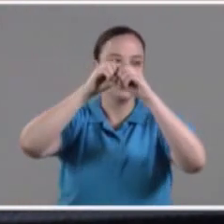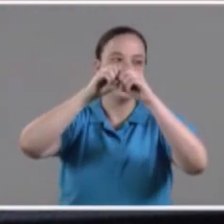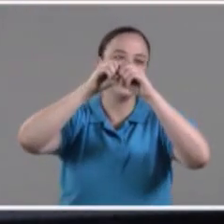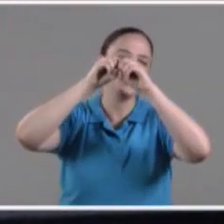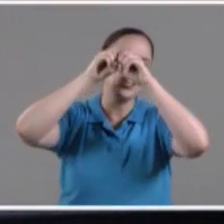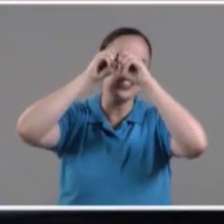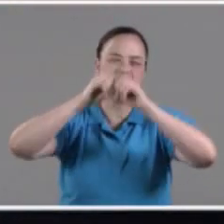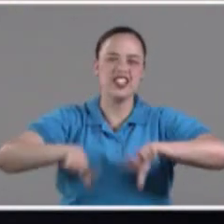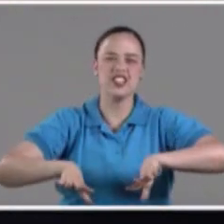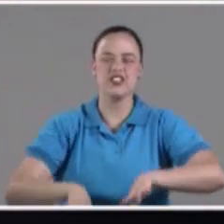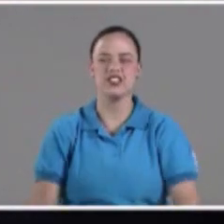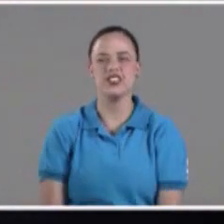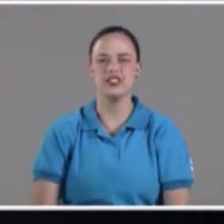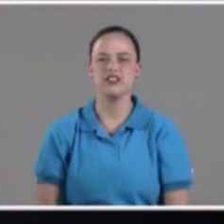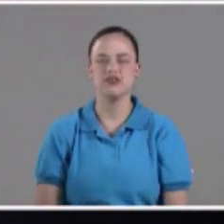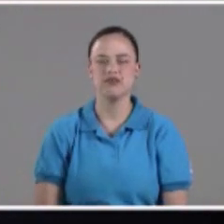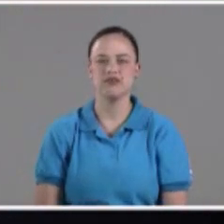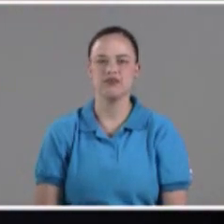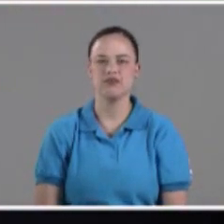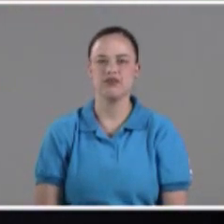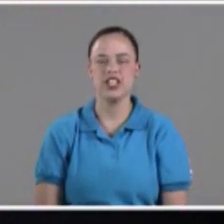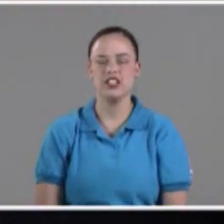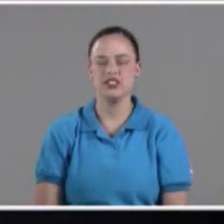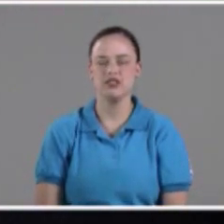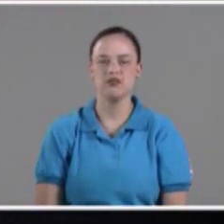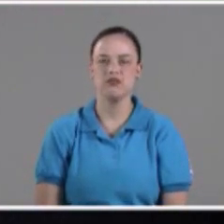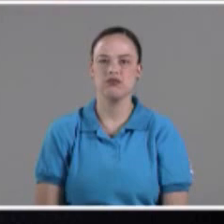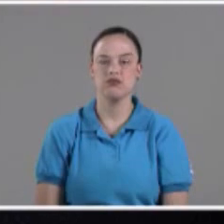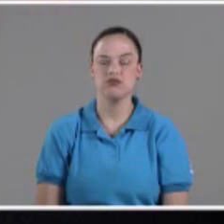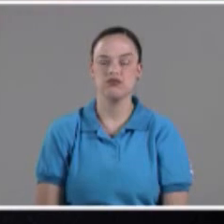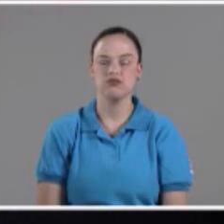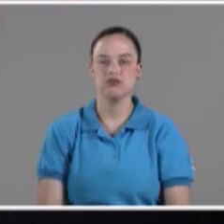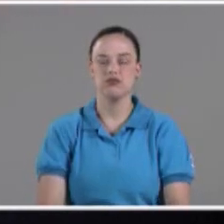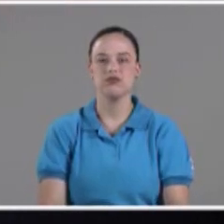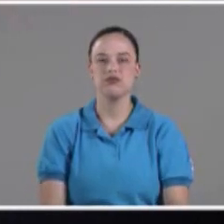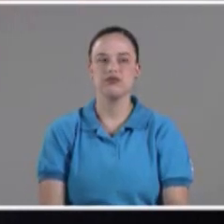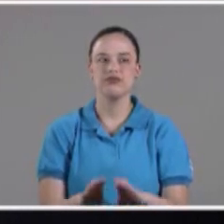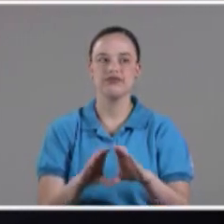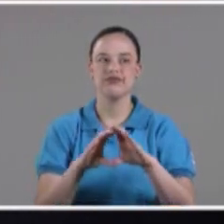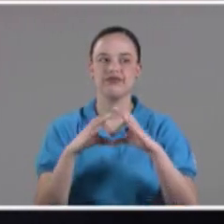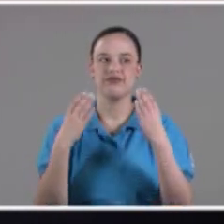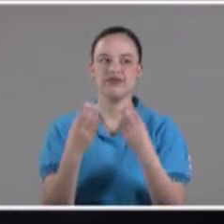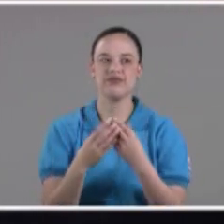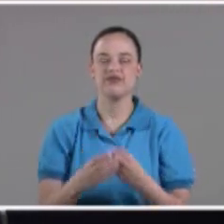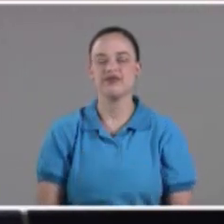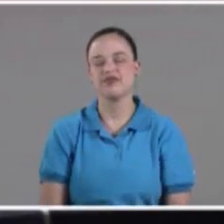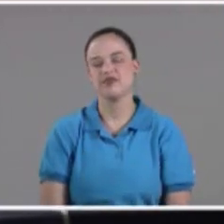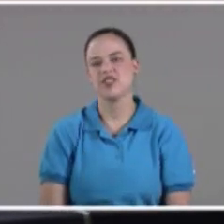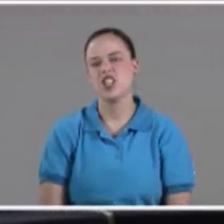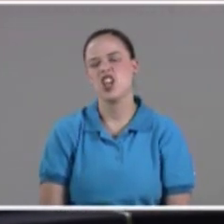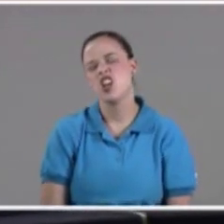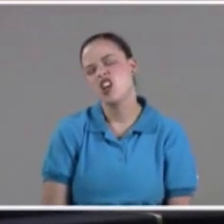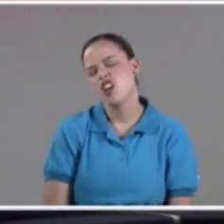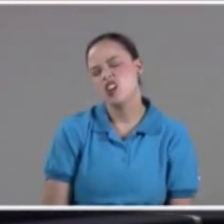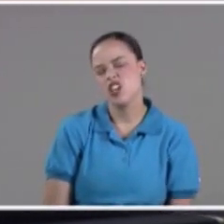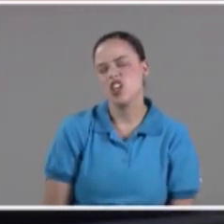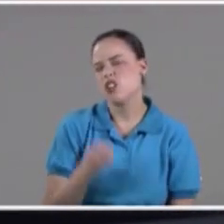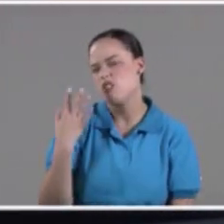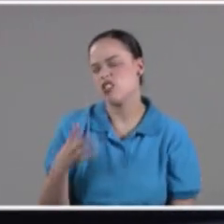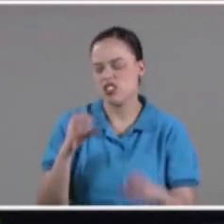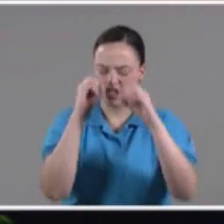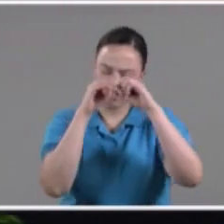Ah el hermano Cuánta devastación hay en el mundo Cuánta devastación hay en el mundo